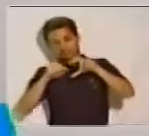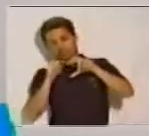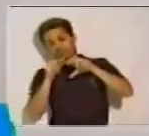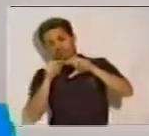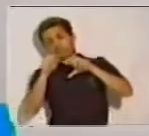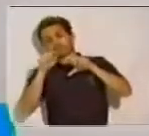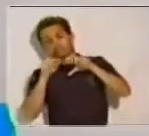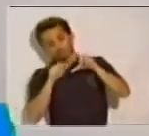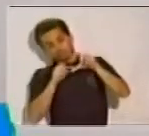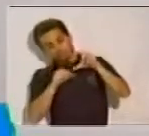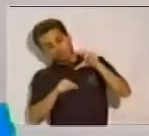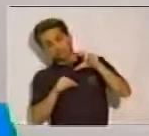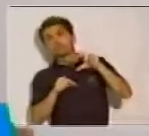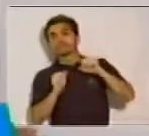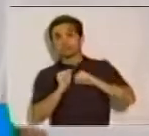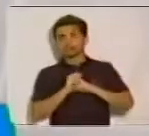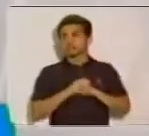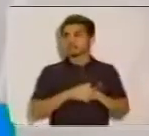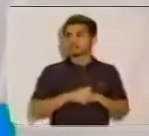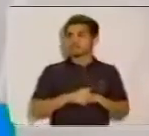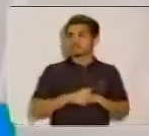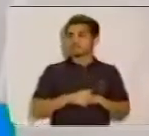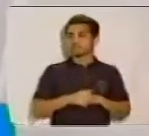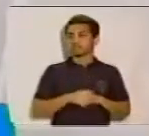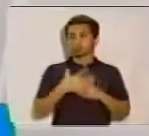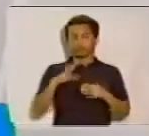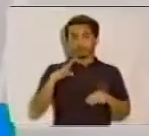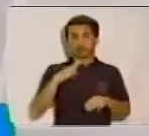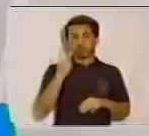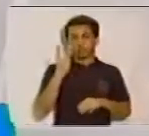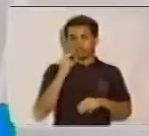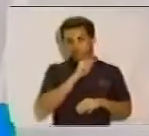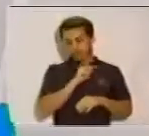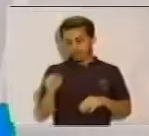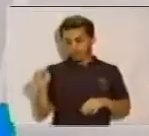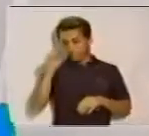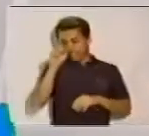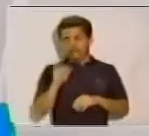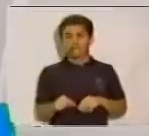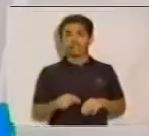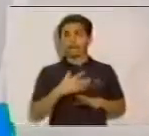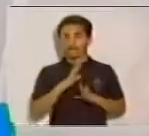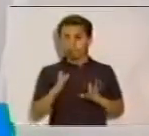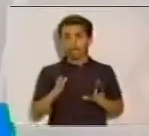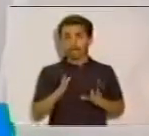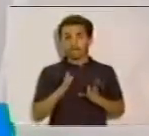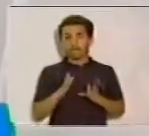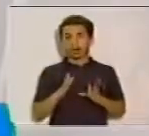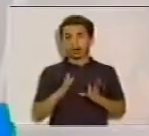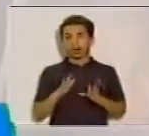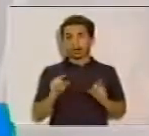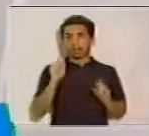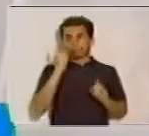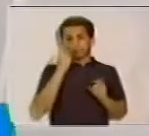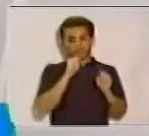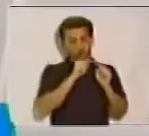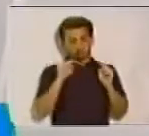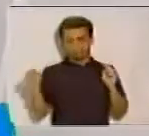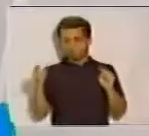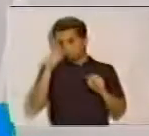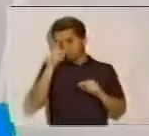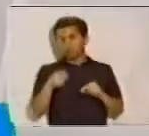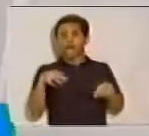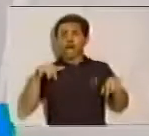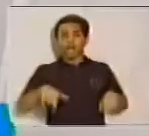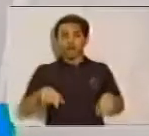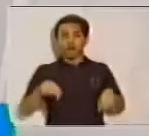centímetro. Y ahí tenemos nuestras dos líneas. Hemos dividido la figura en cuatro